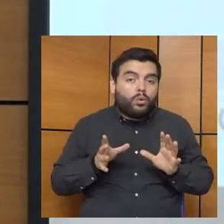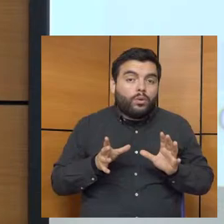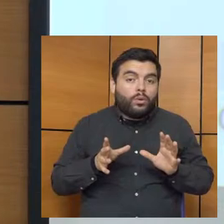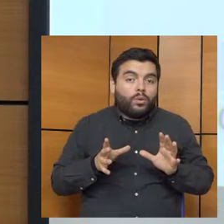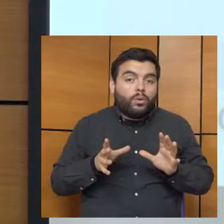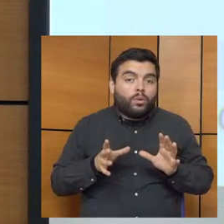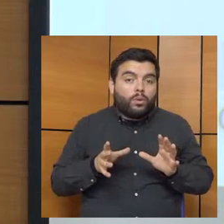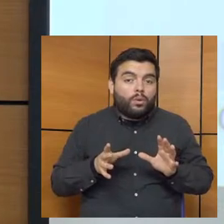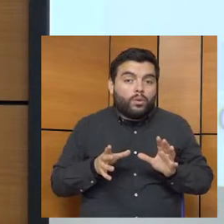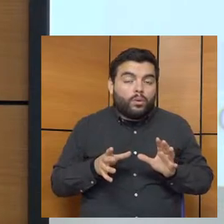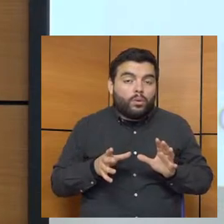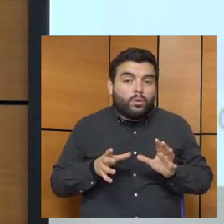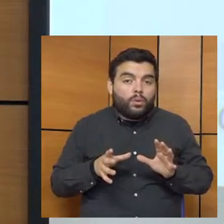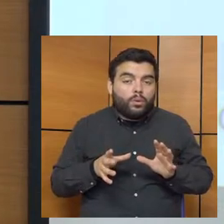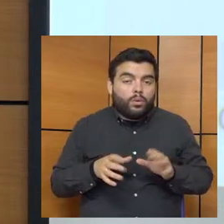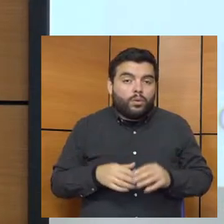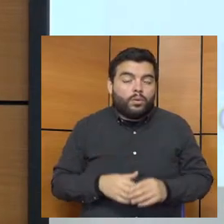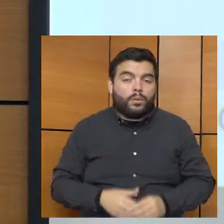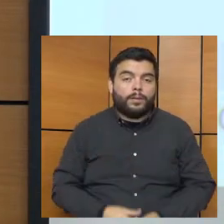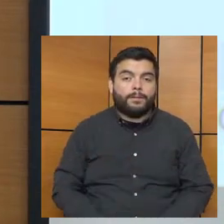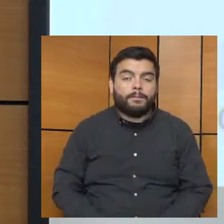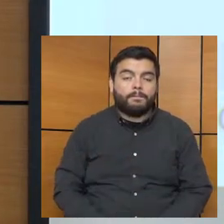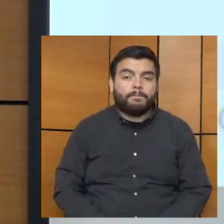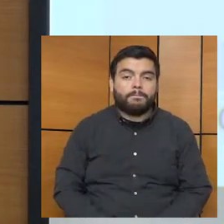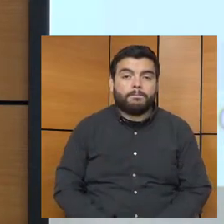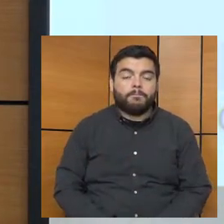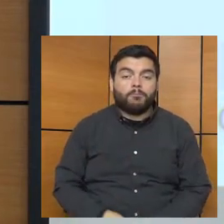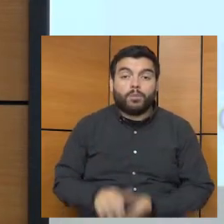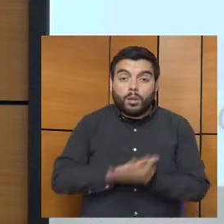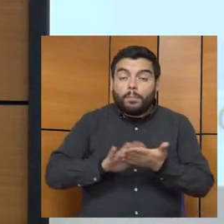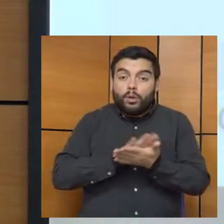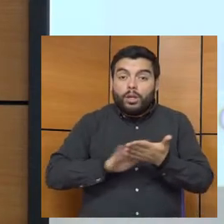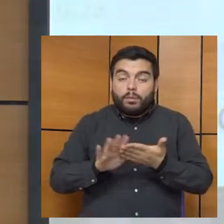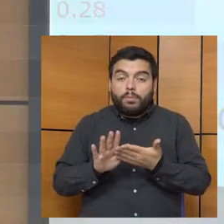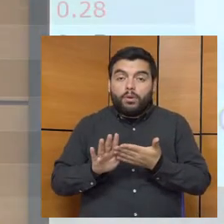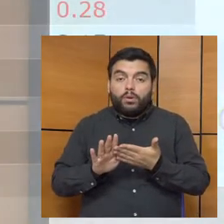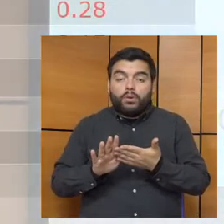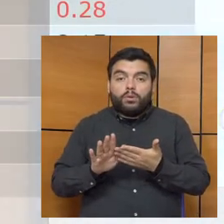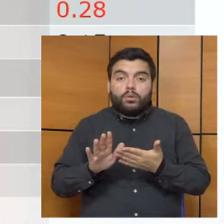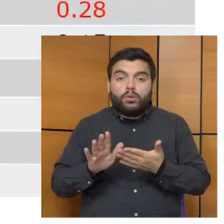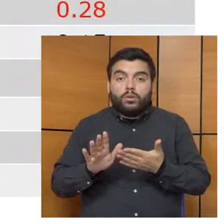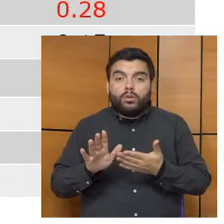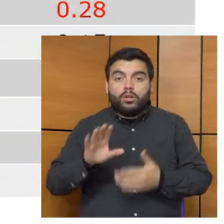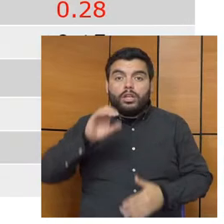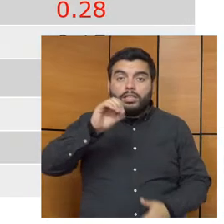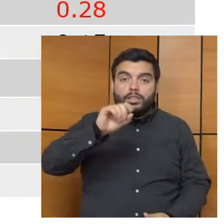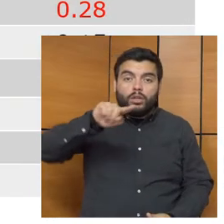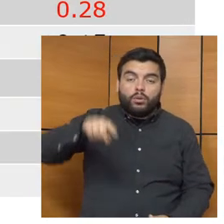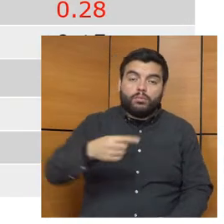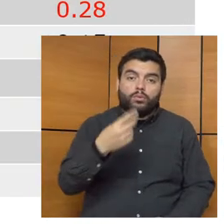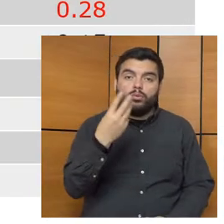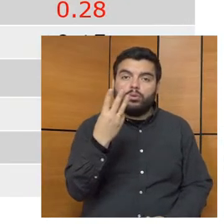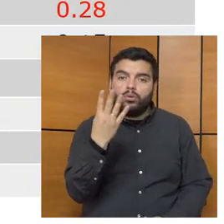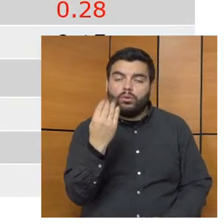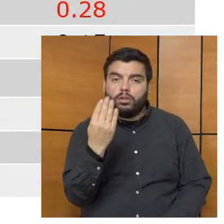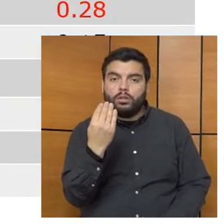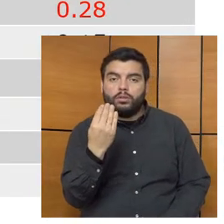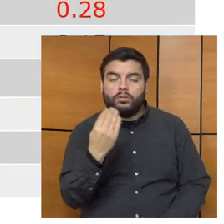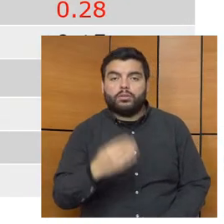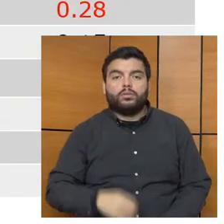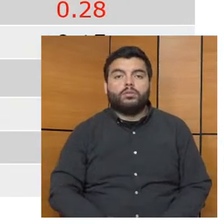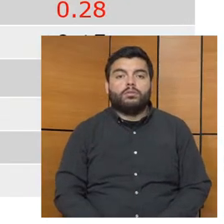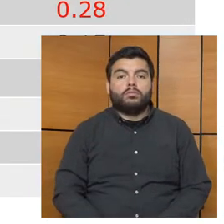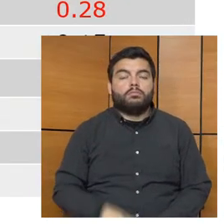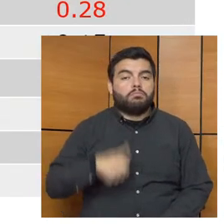de la motivación hedónica. En independiente, la motivación hedónica pesa 0.14.